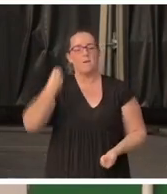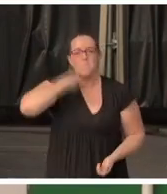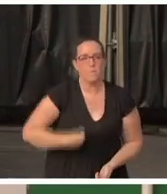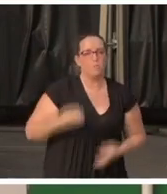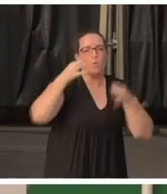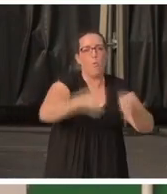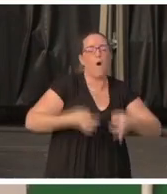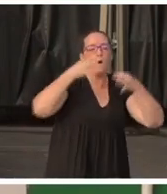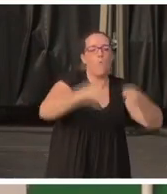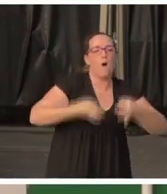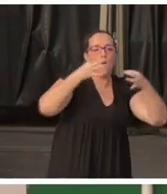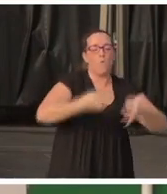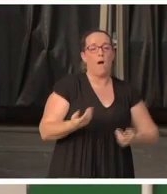crisis.